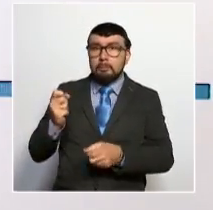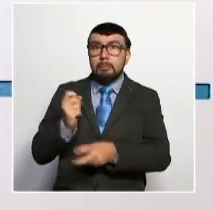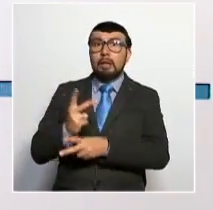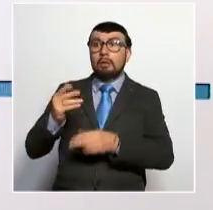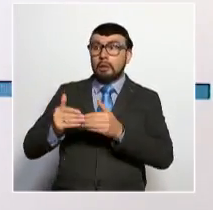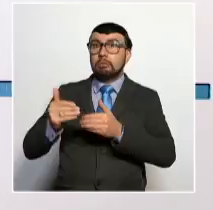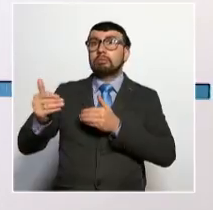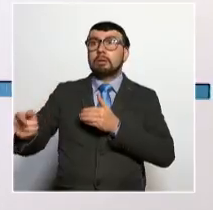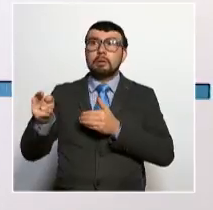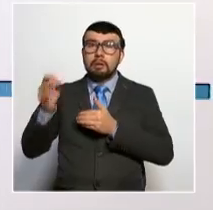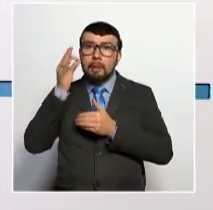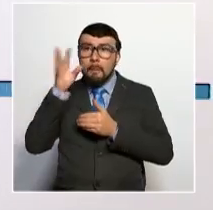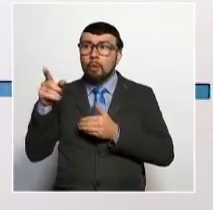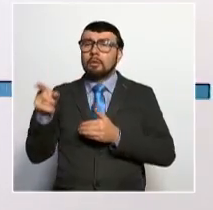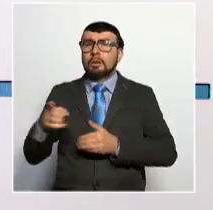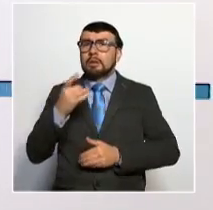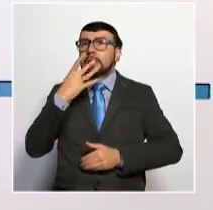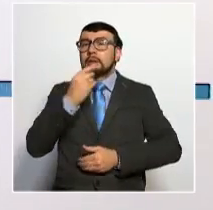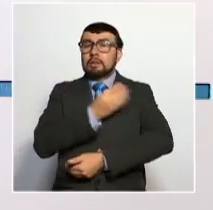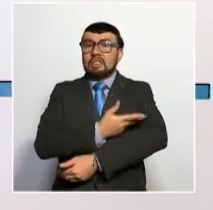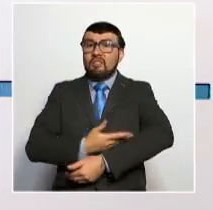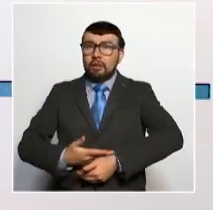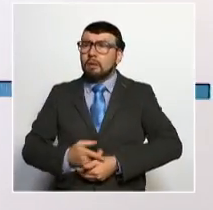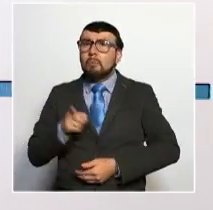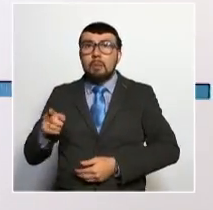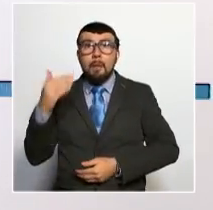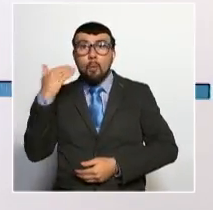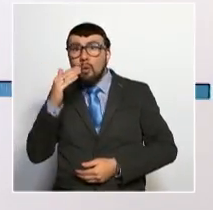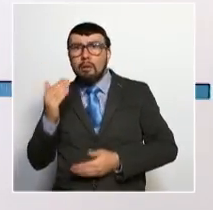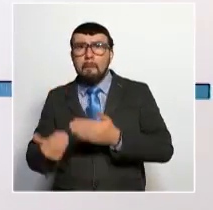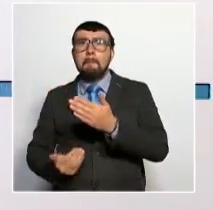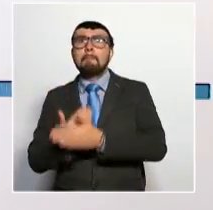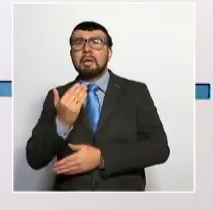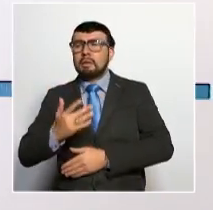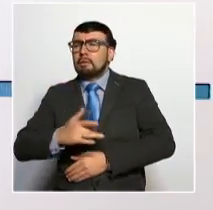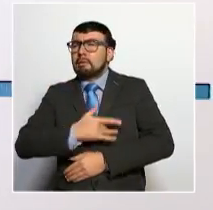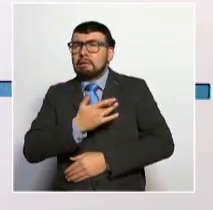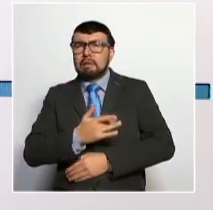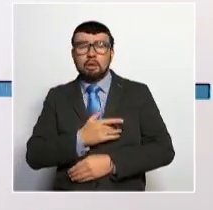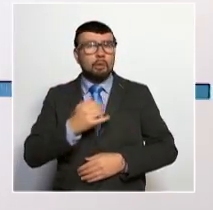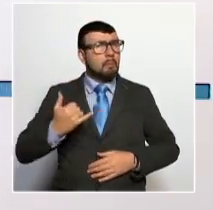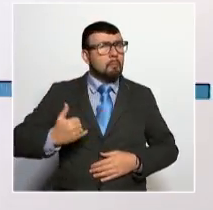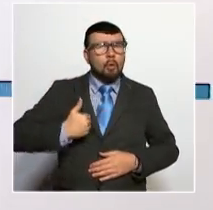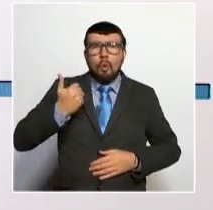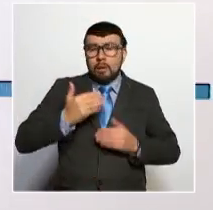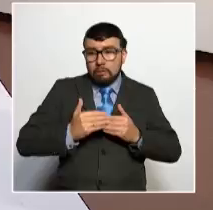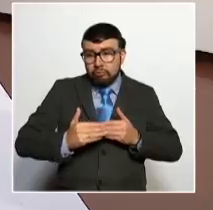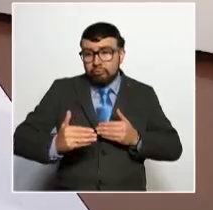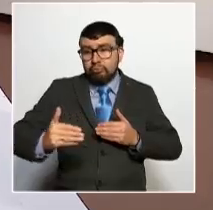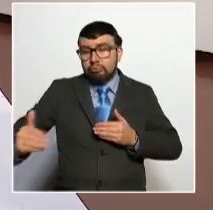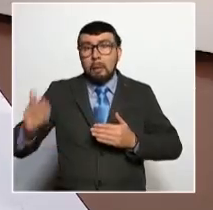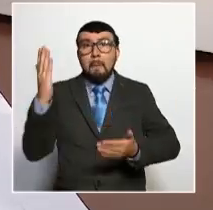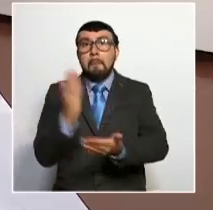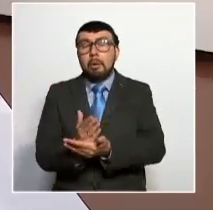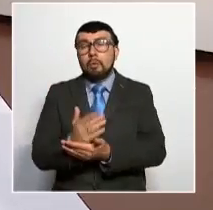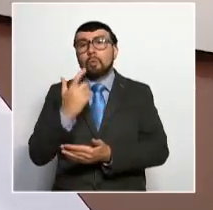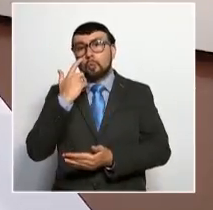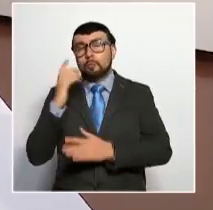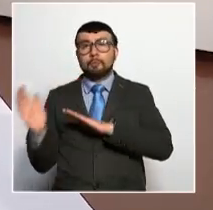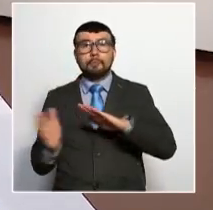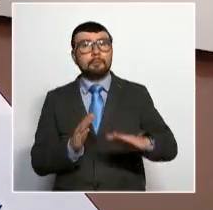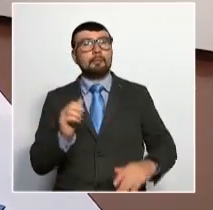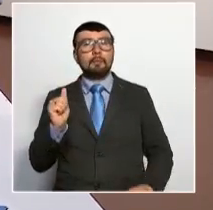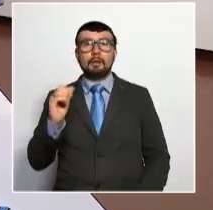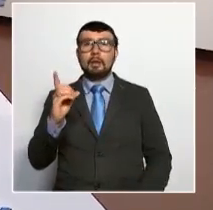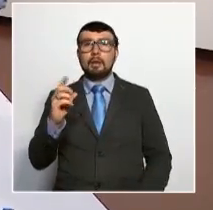tiene de sufrir diabetes, porque generalmente son mujeres que empiezan con estos síntomas desde la adolescencia. Tenemos una comunicación desde Bogotá. Adriana, adelante